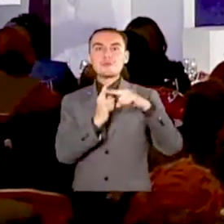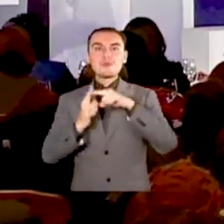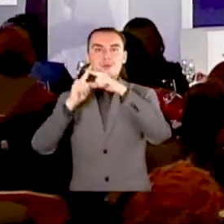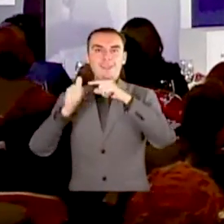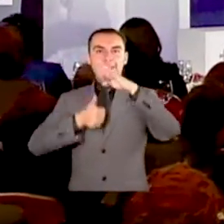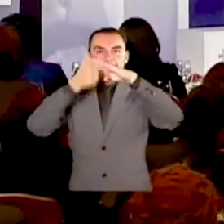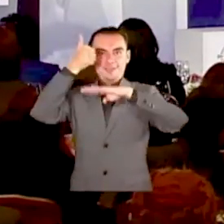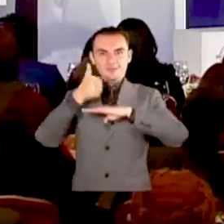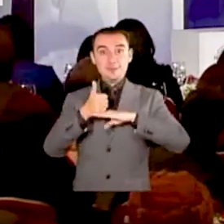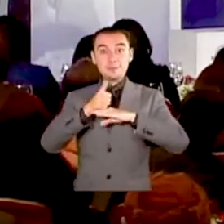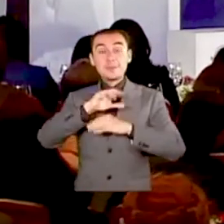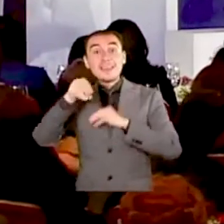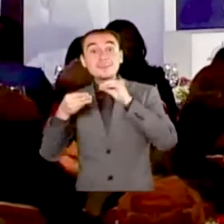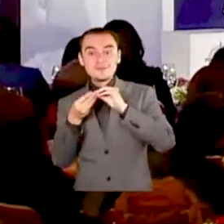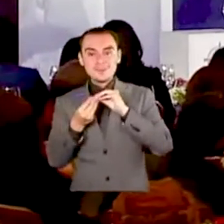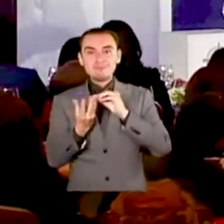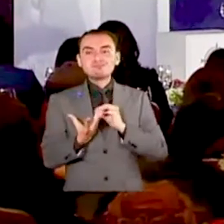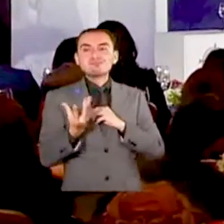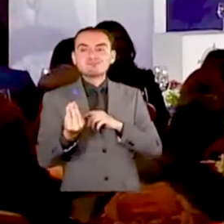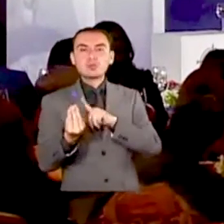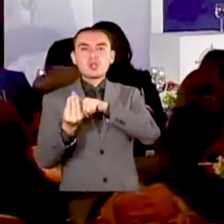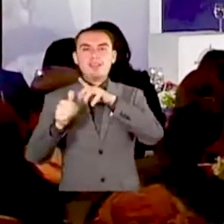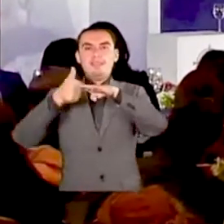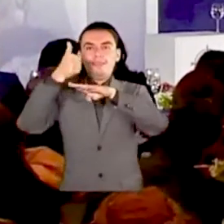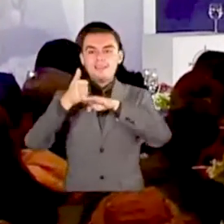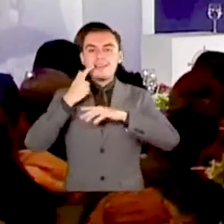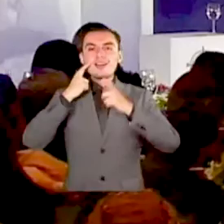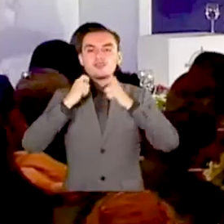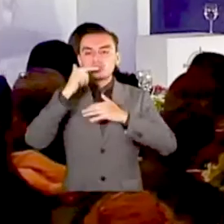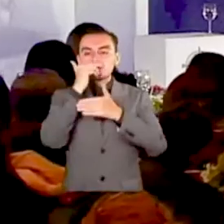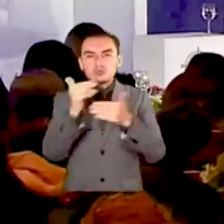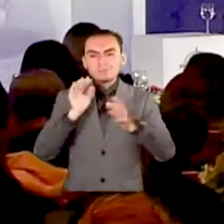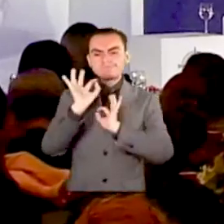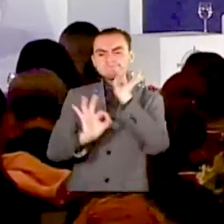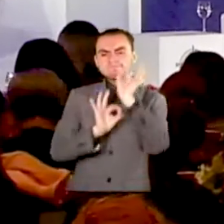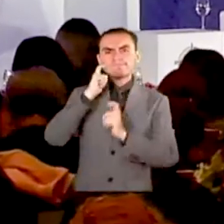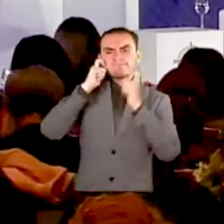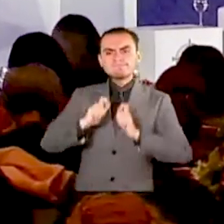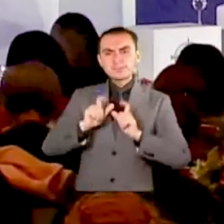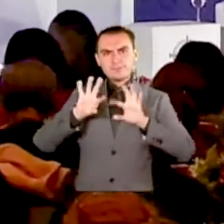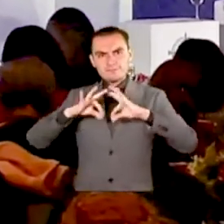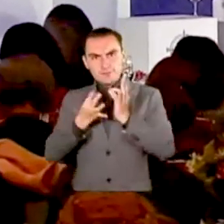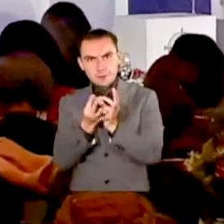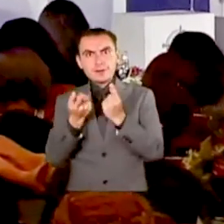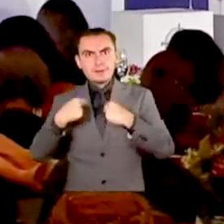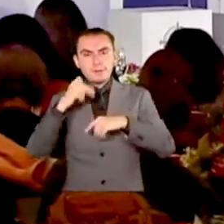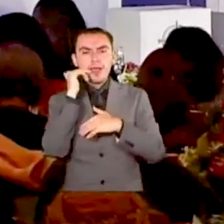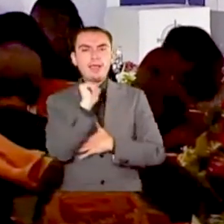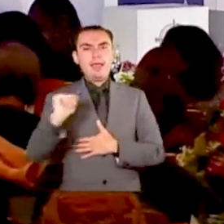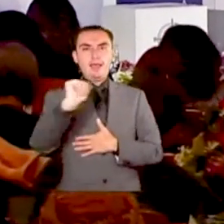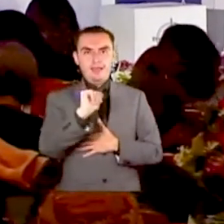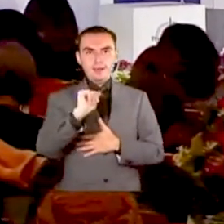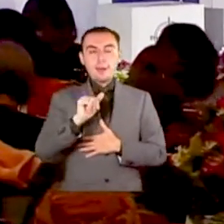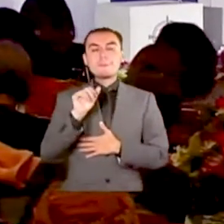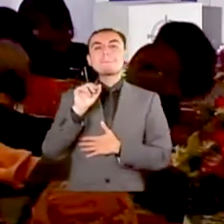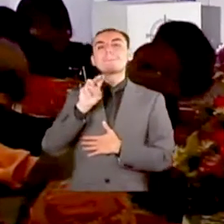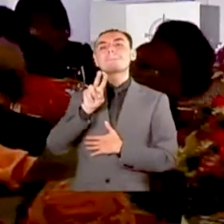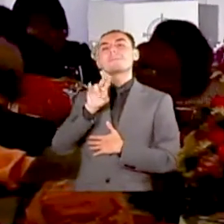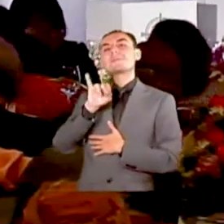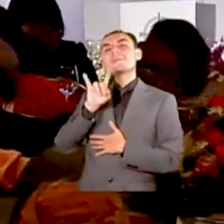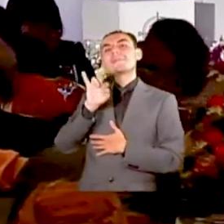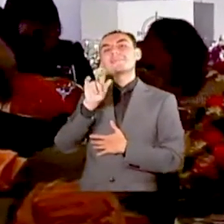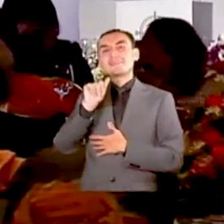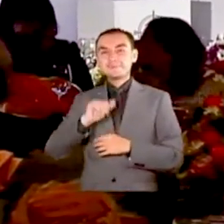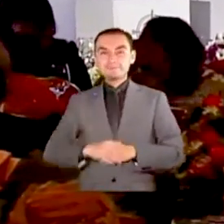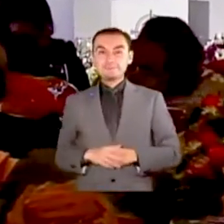la Nación y la Delegada para la Defensa de los Derechos de la Infancia, Adolescencia, Familia y Mujeres, Viviana Mora Verbel. Pero